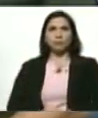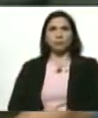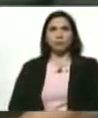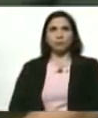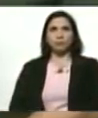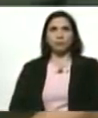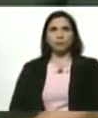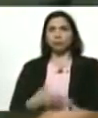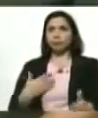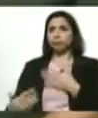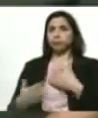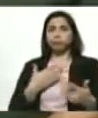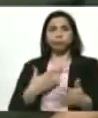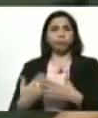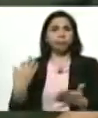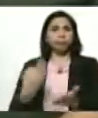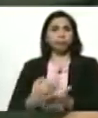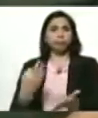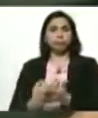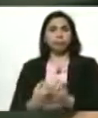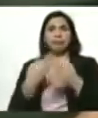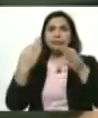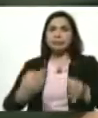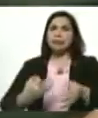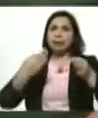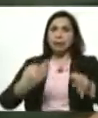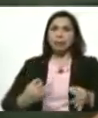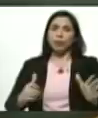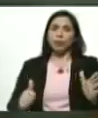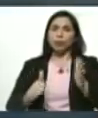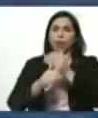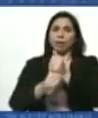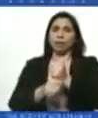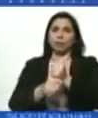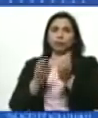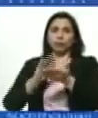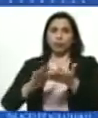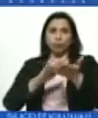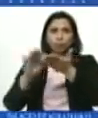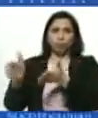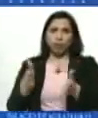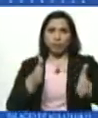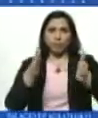cueste lo que cueste siempre conseguiremos soluciones caminos victorias